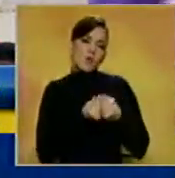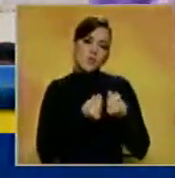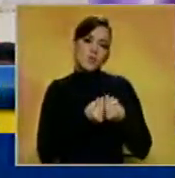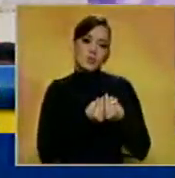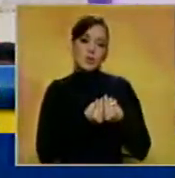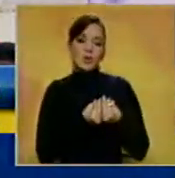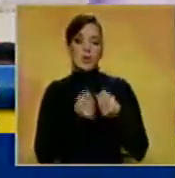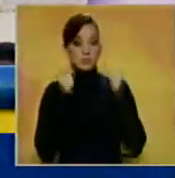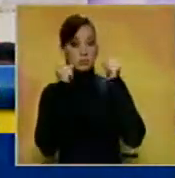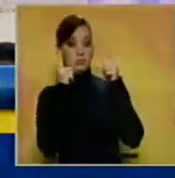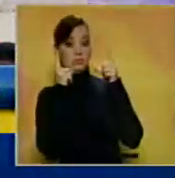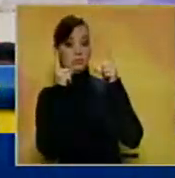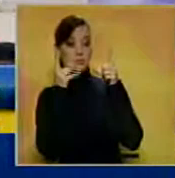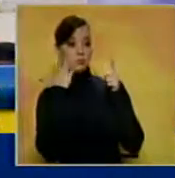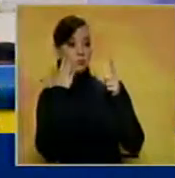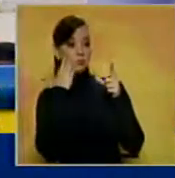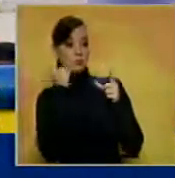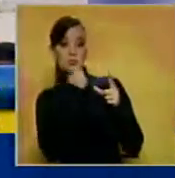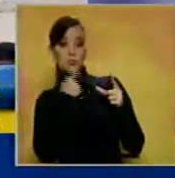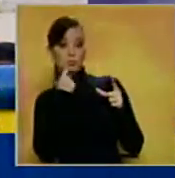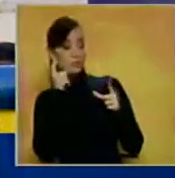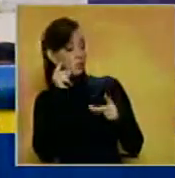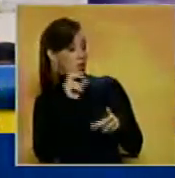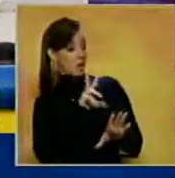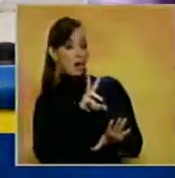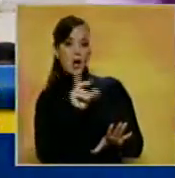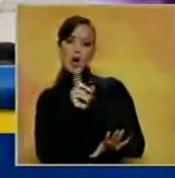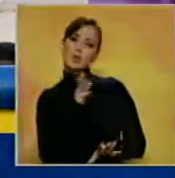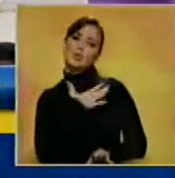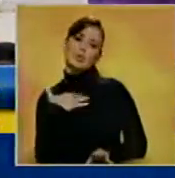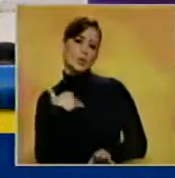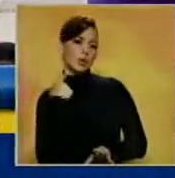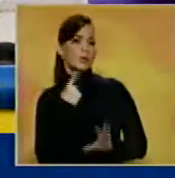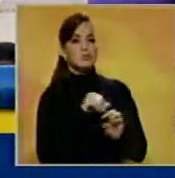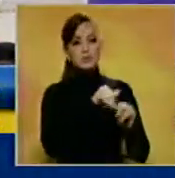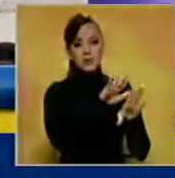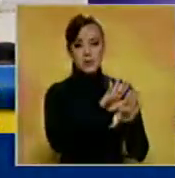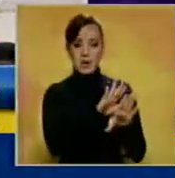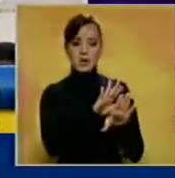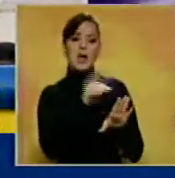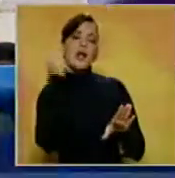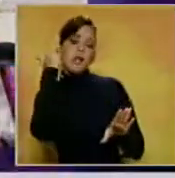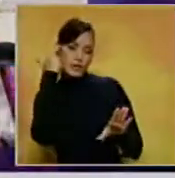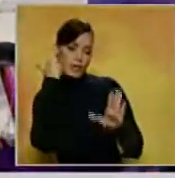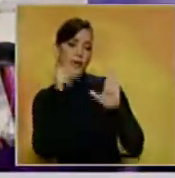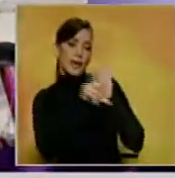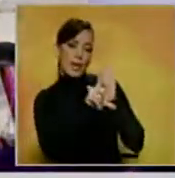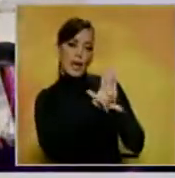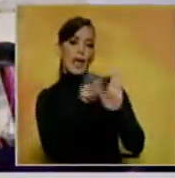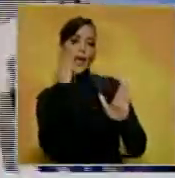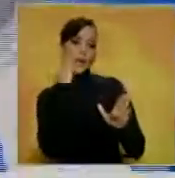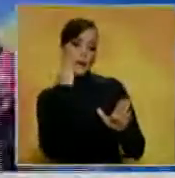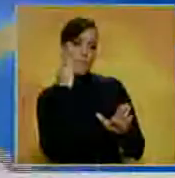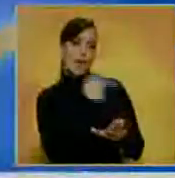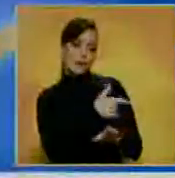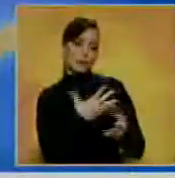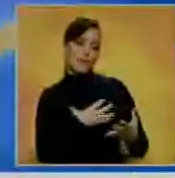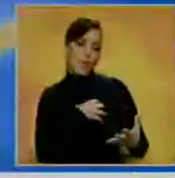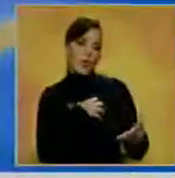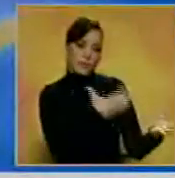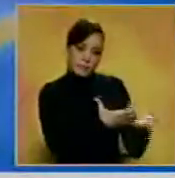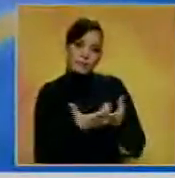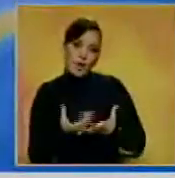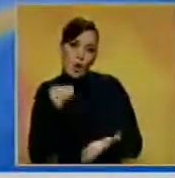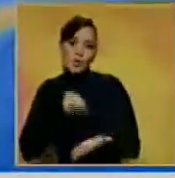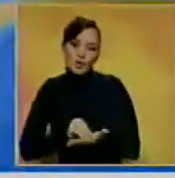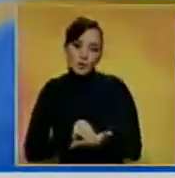muy consternados a sus padres, que no quieren perderla, aunque reconocen la legitimidad de su petición. Y Khloe